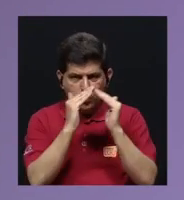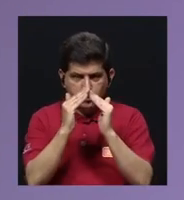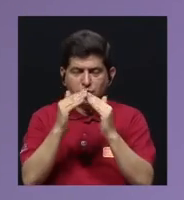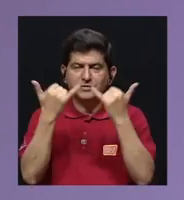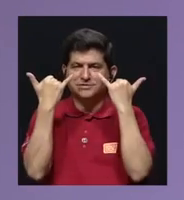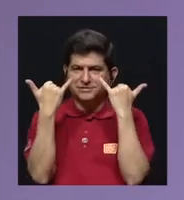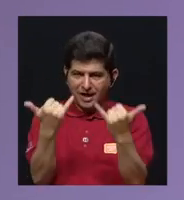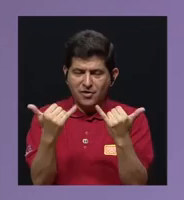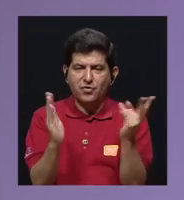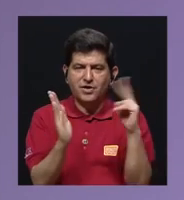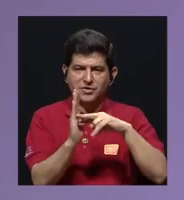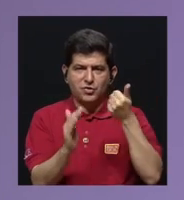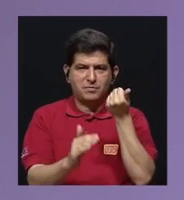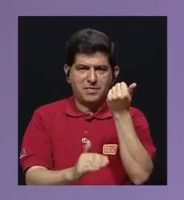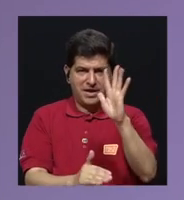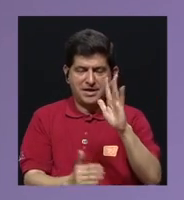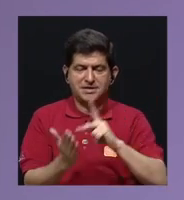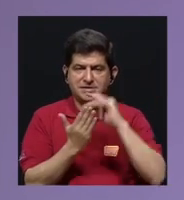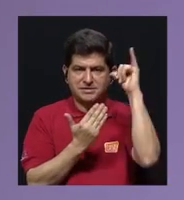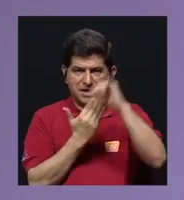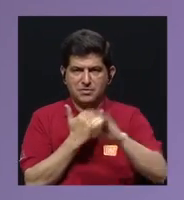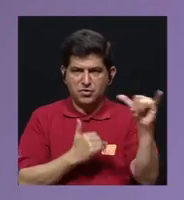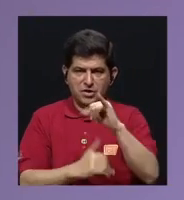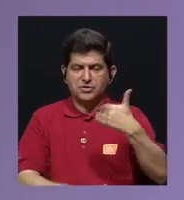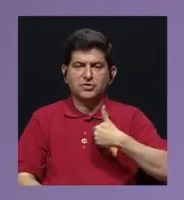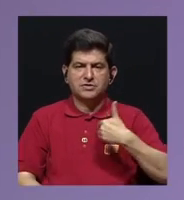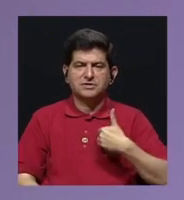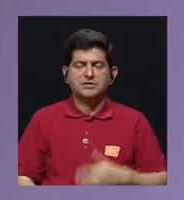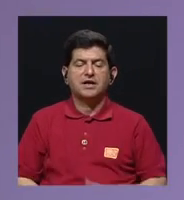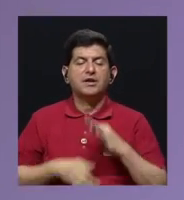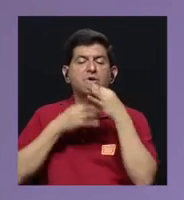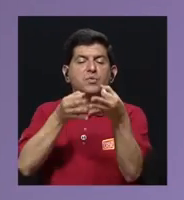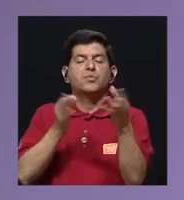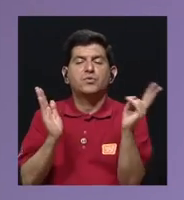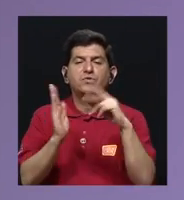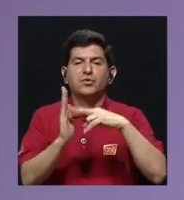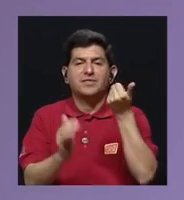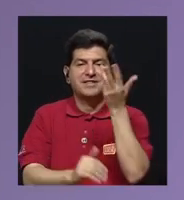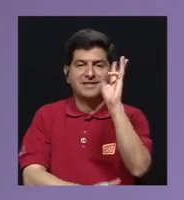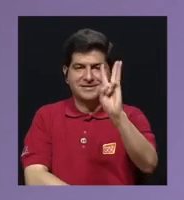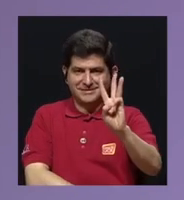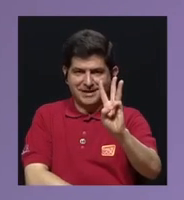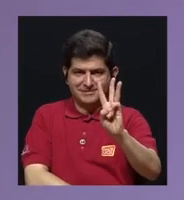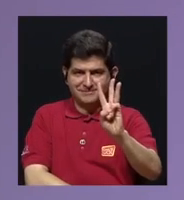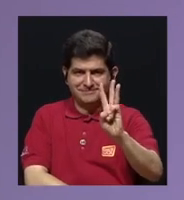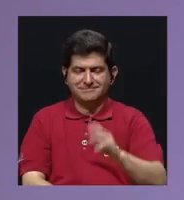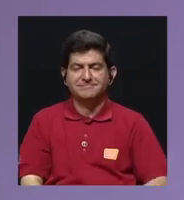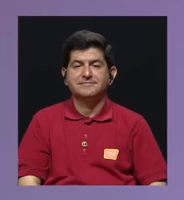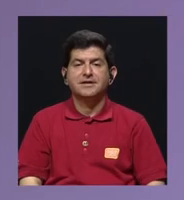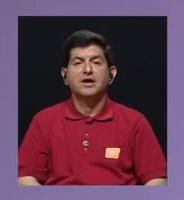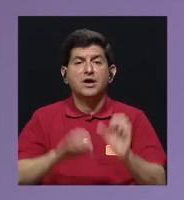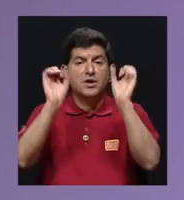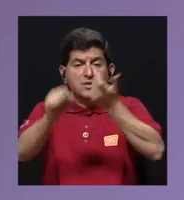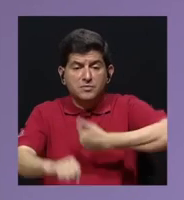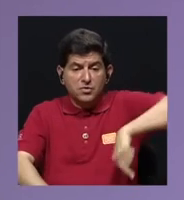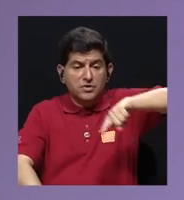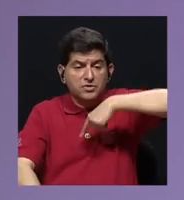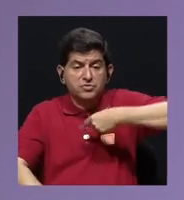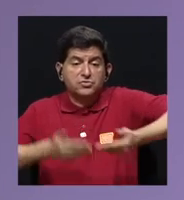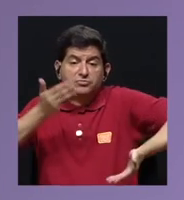comunidades en este 2015, y el proyecto también ya tiene una prórroga para el 2016, donde vamos a